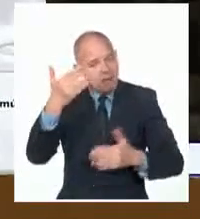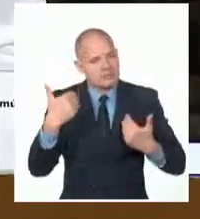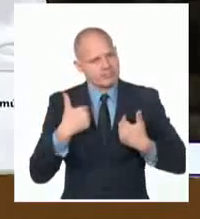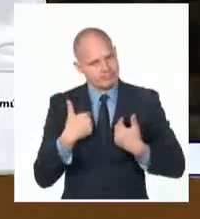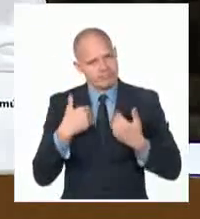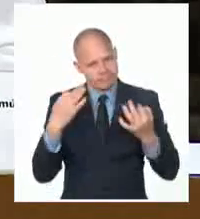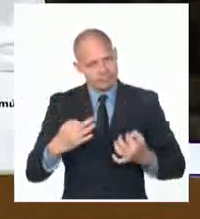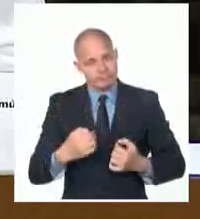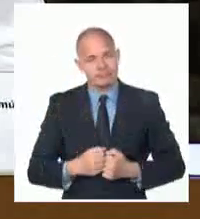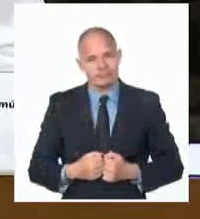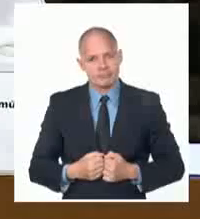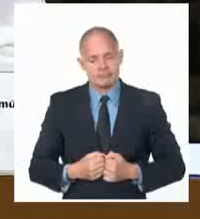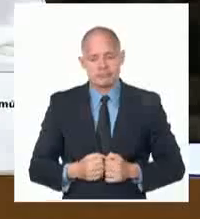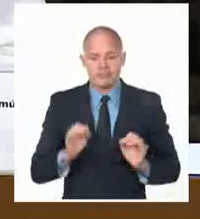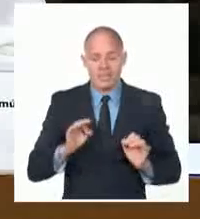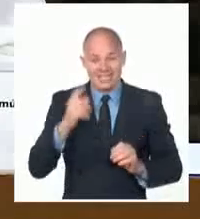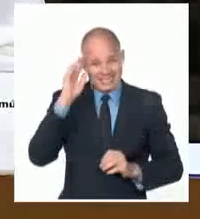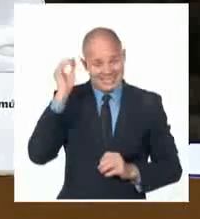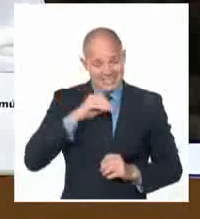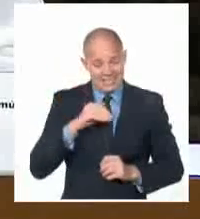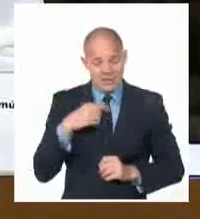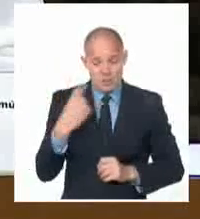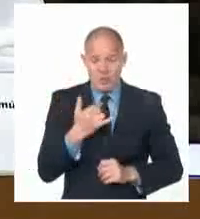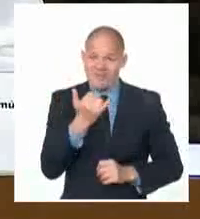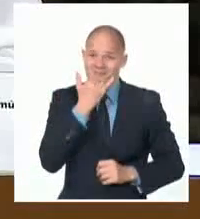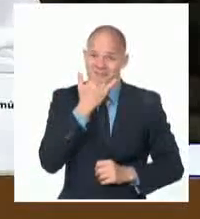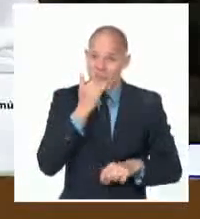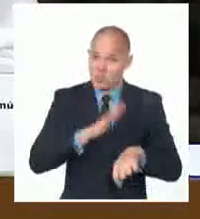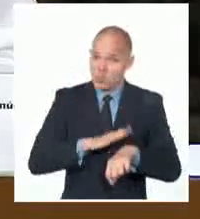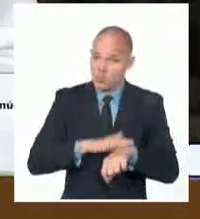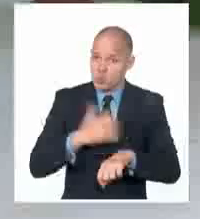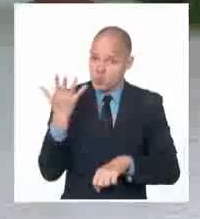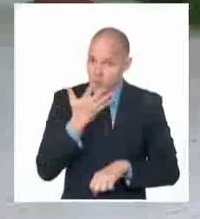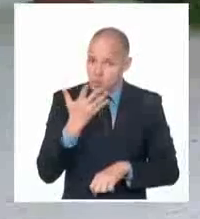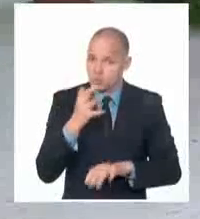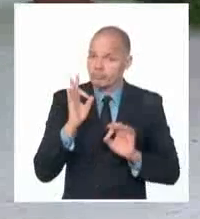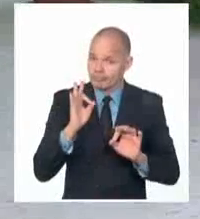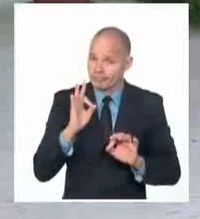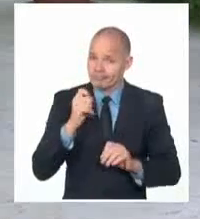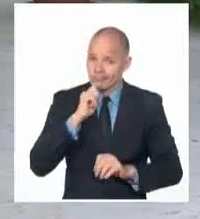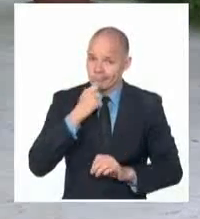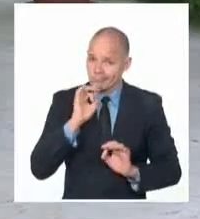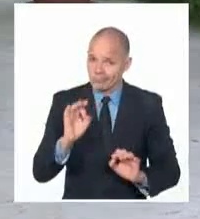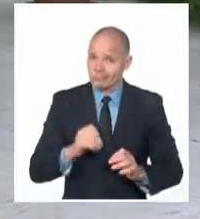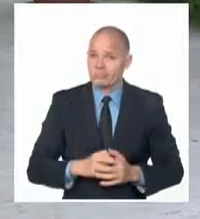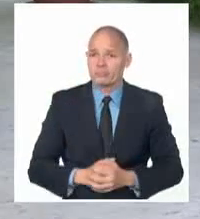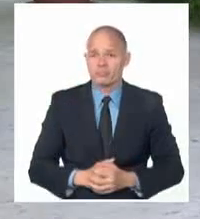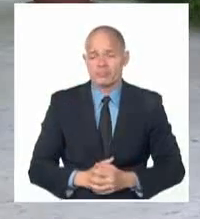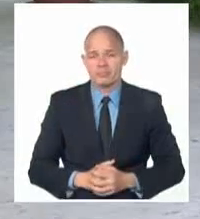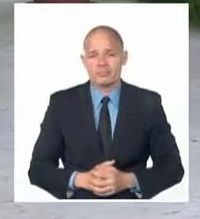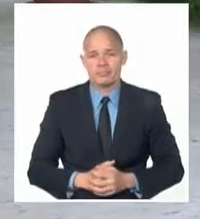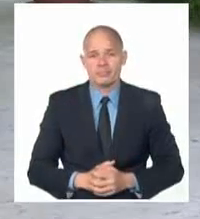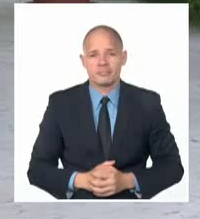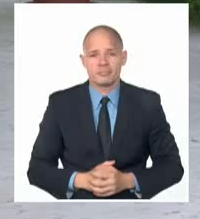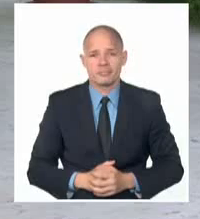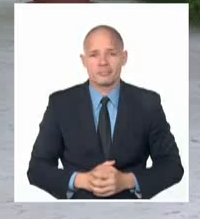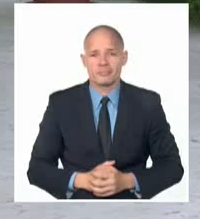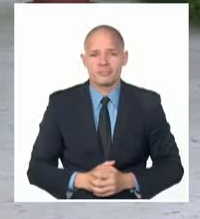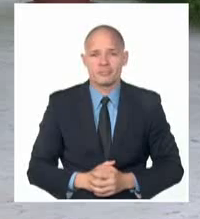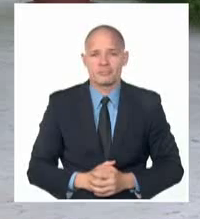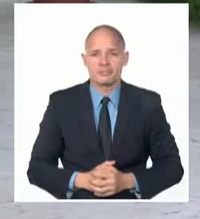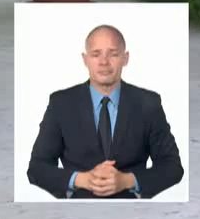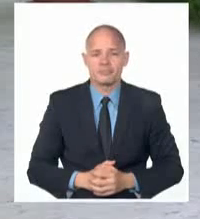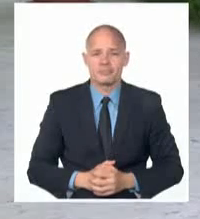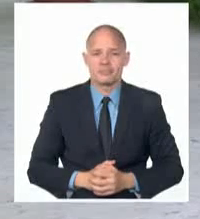acordado ha sido y es aún alto, no nos arrepentimos. Con la implementación de este cese el fuego pactado